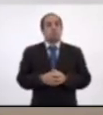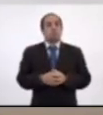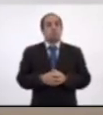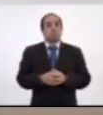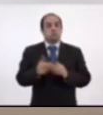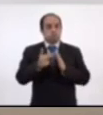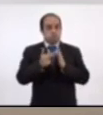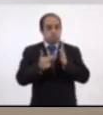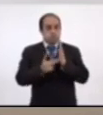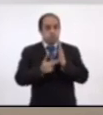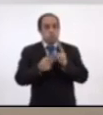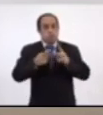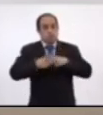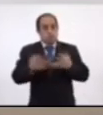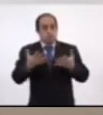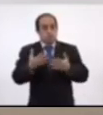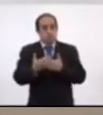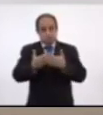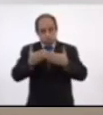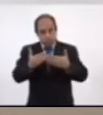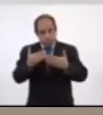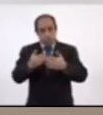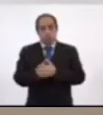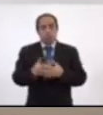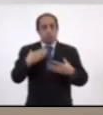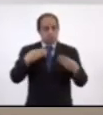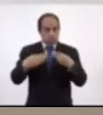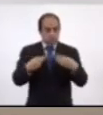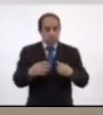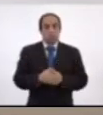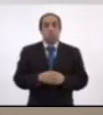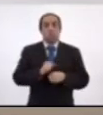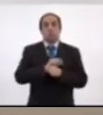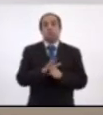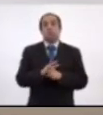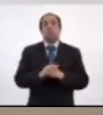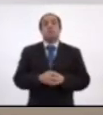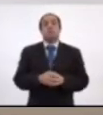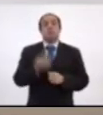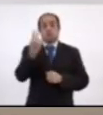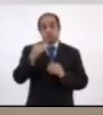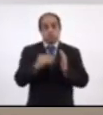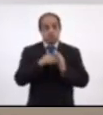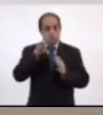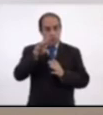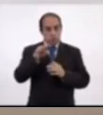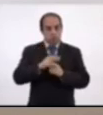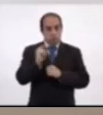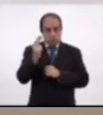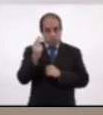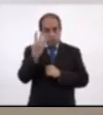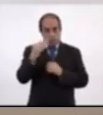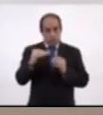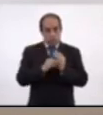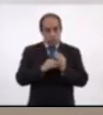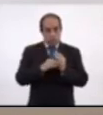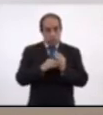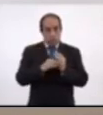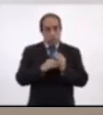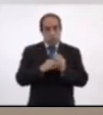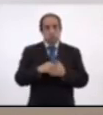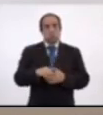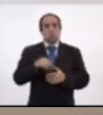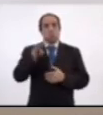turnos, lo habíamos empezado a hacer desde antes del COVID. En 2019, en noviembre del 2019,